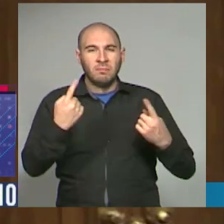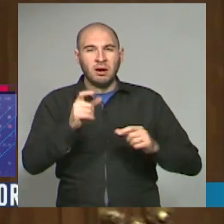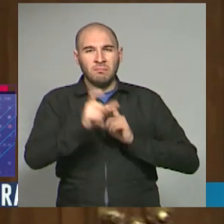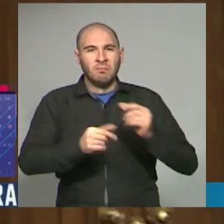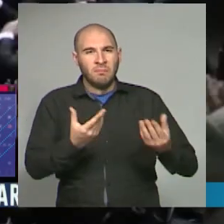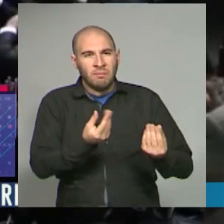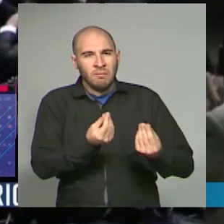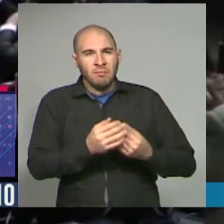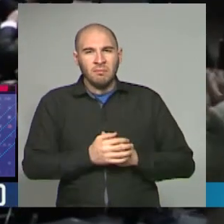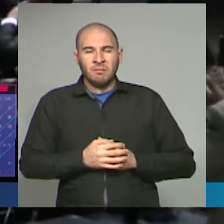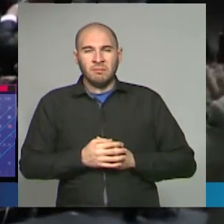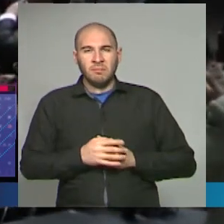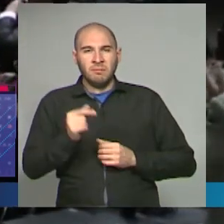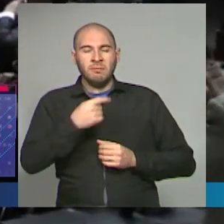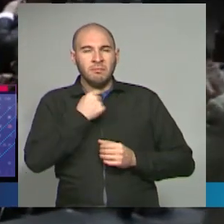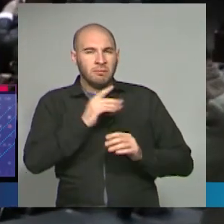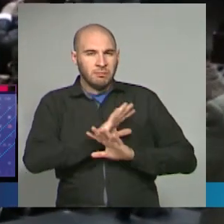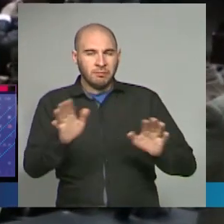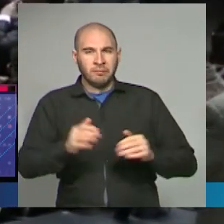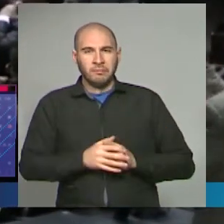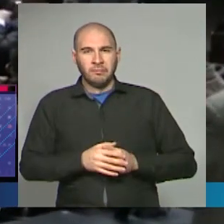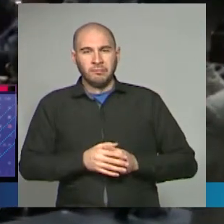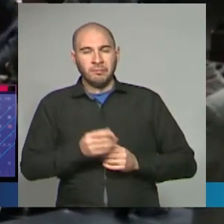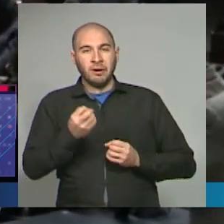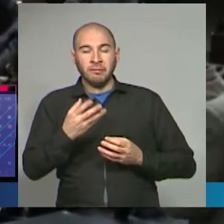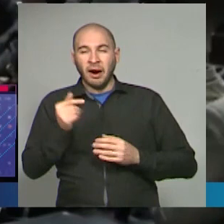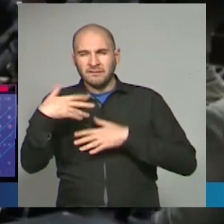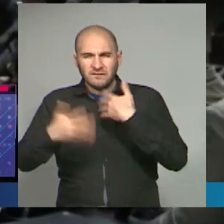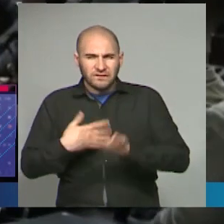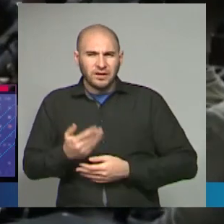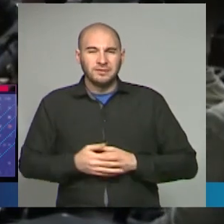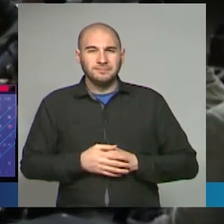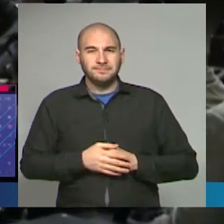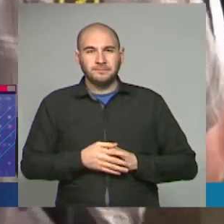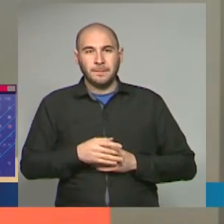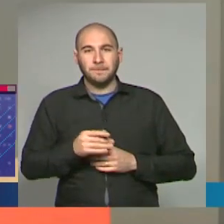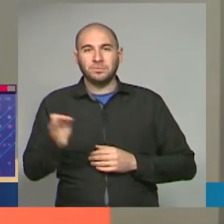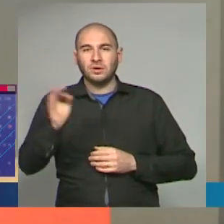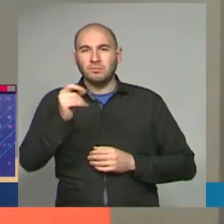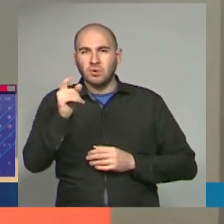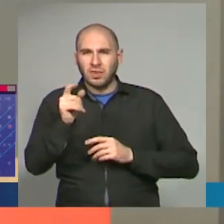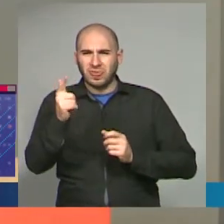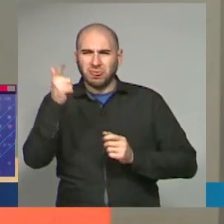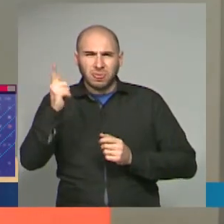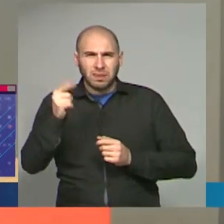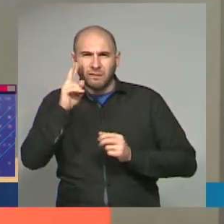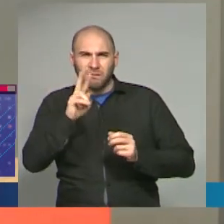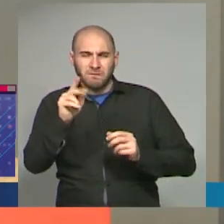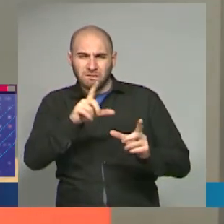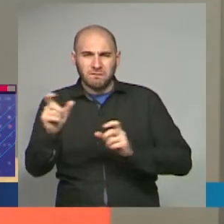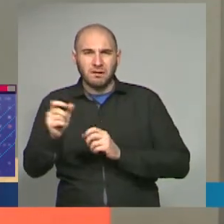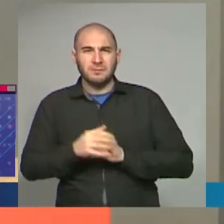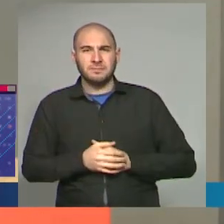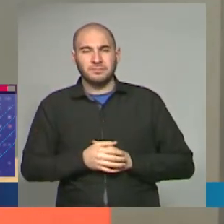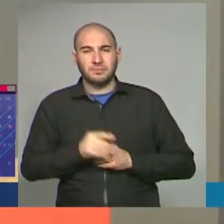tiene miedo, entonces ya no quiere participar de eso. Obviamente y con el temor a la violencia, básicamente. Se escuchaban tiros, se veían las imágenes de